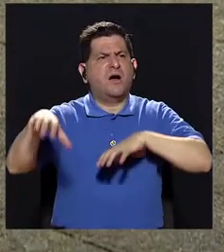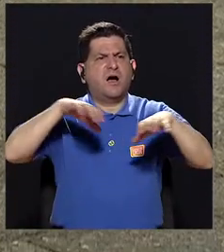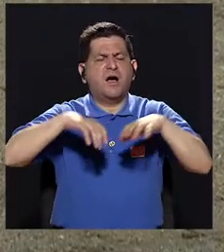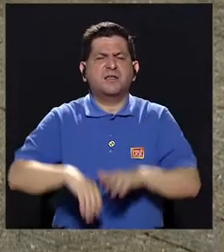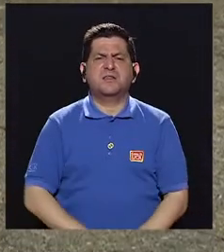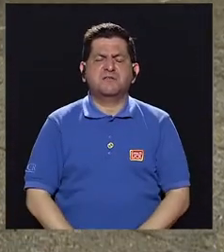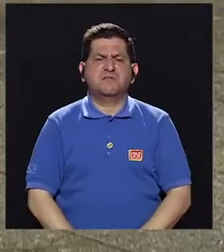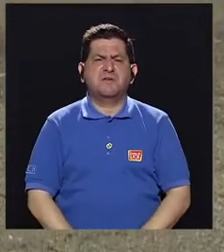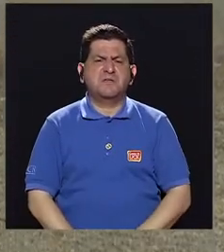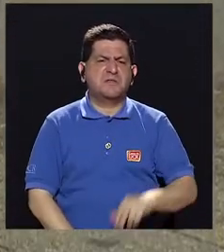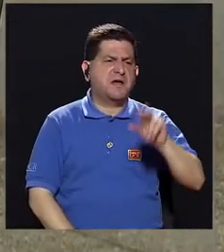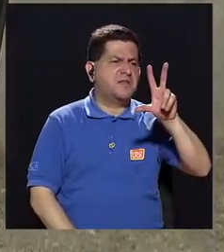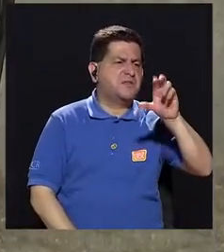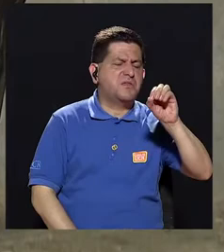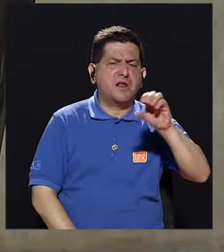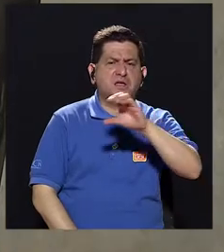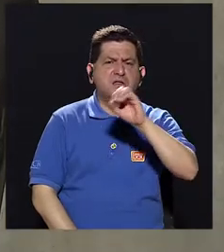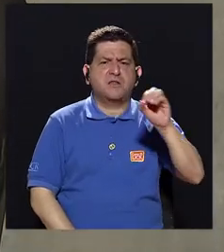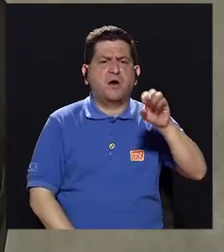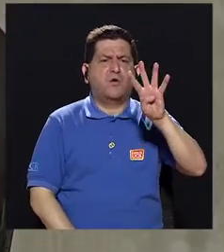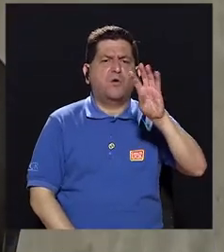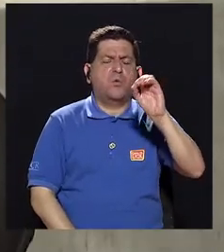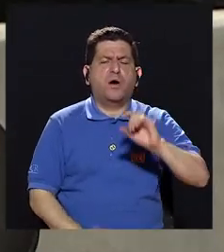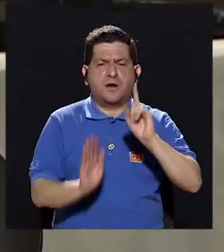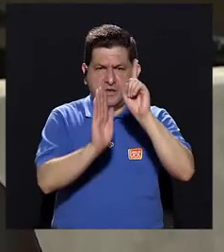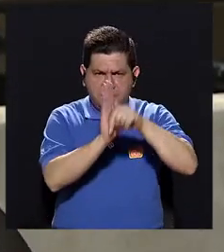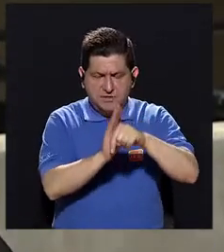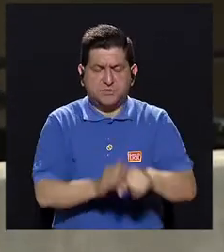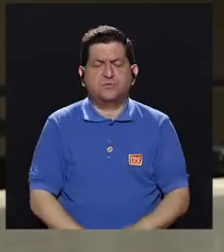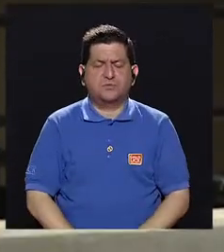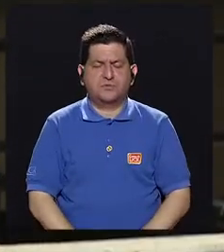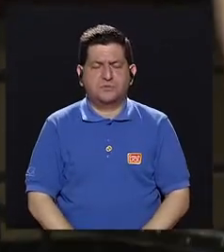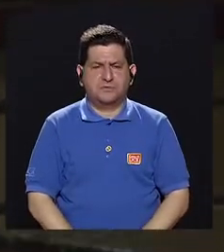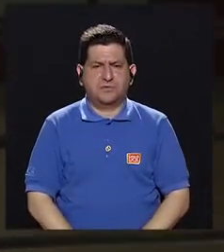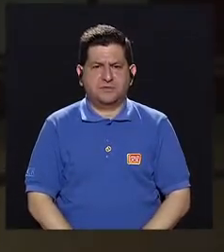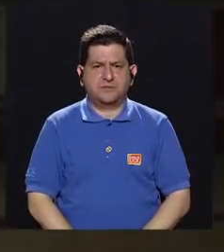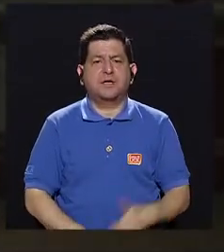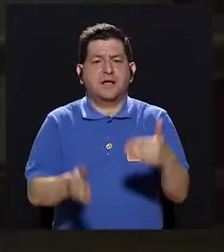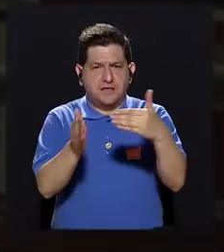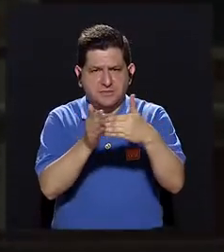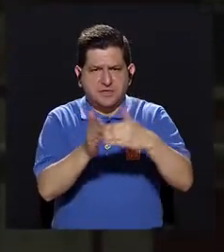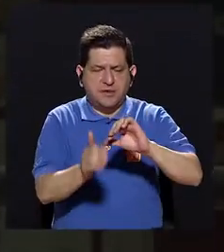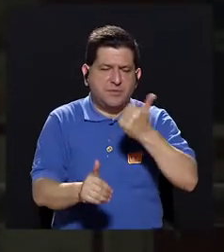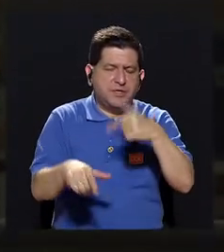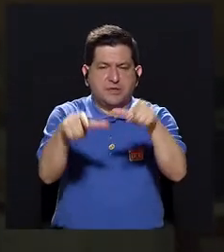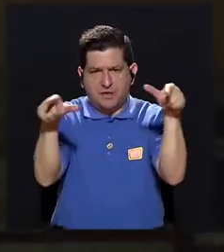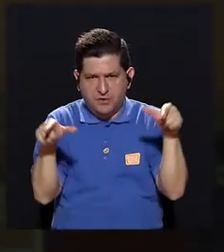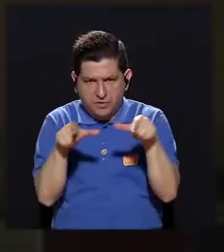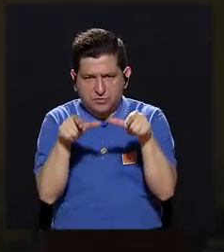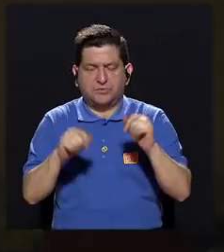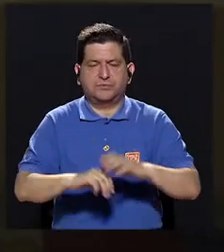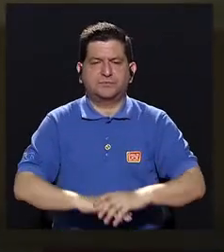entre 30 a 40 segundos y volvemos a bajar. Ahora al otro lado.